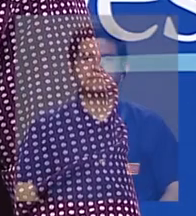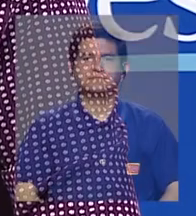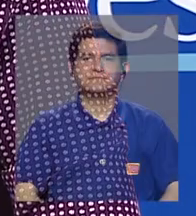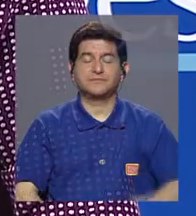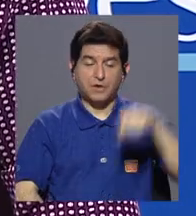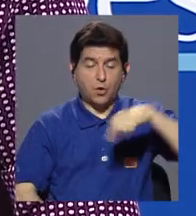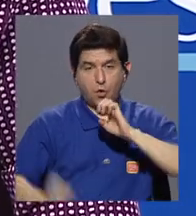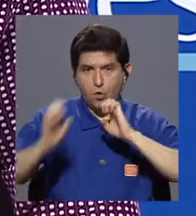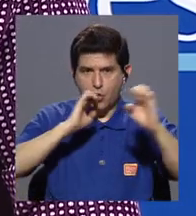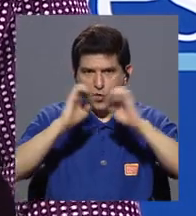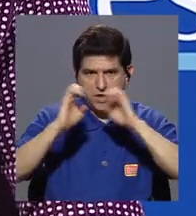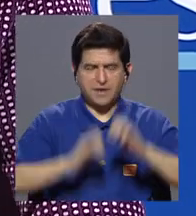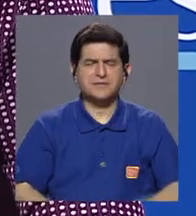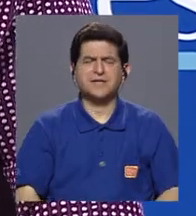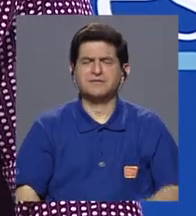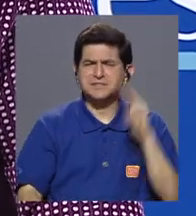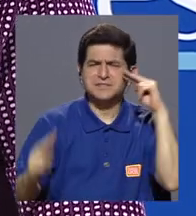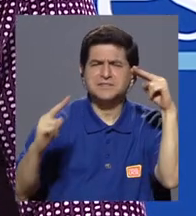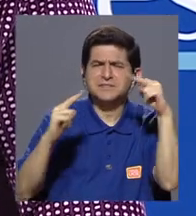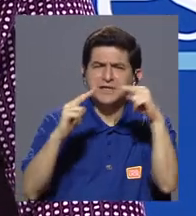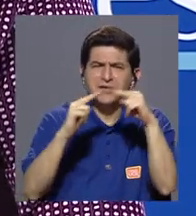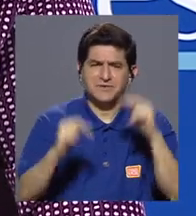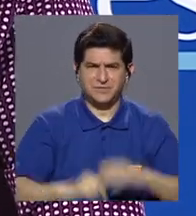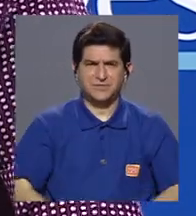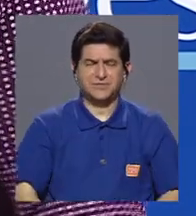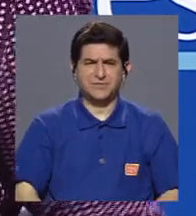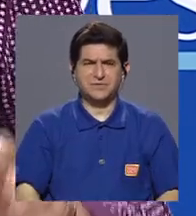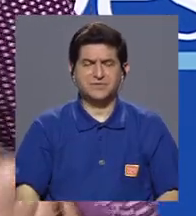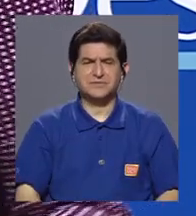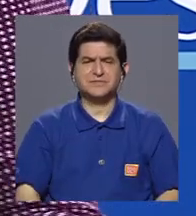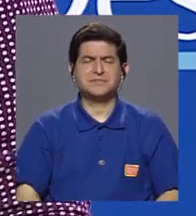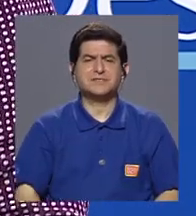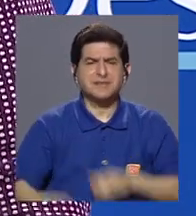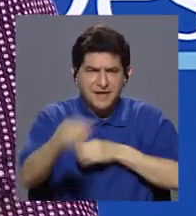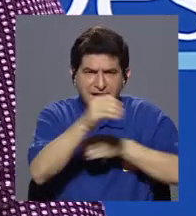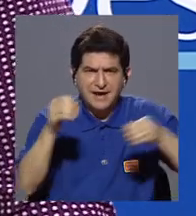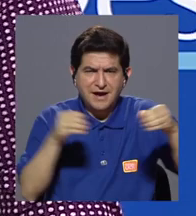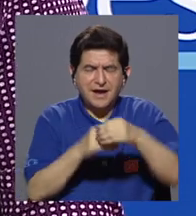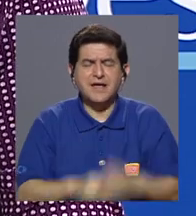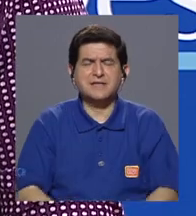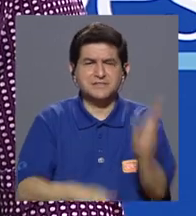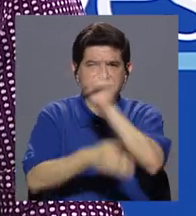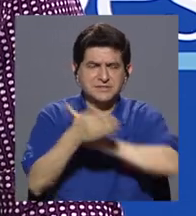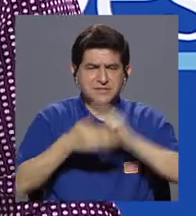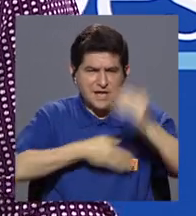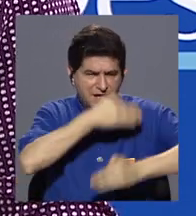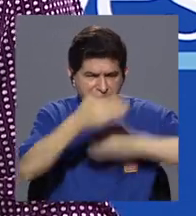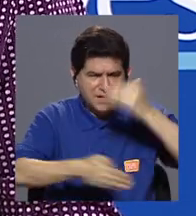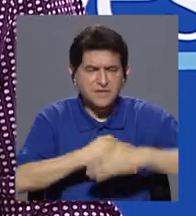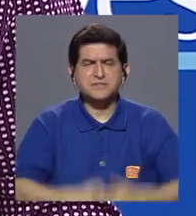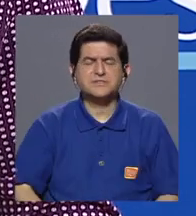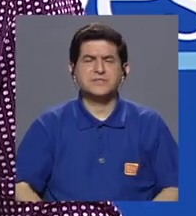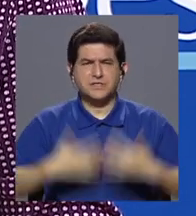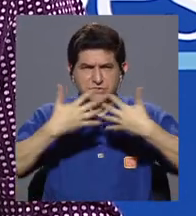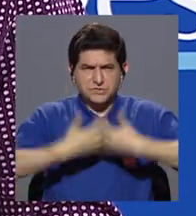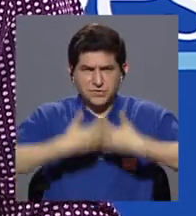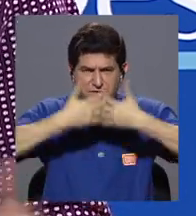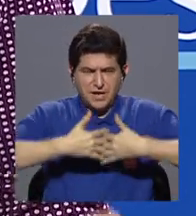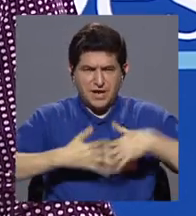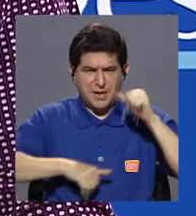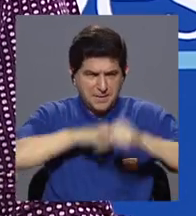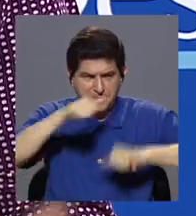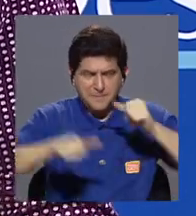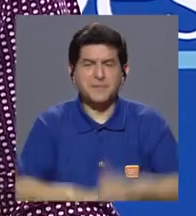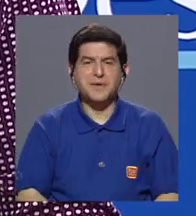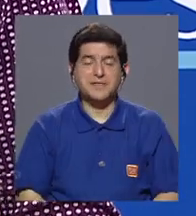hoy en nuestra entrevista de fondo conoceremos un poco sobre la agencia universitaria de gestión para el emprendimiento de la ucedé